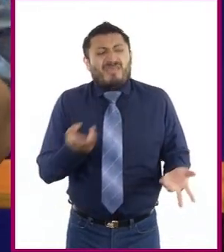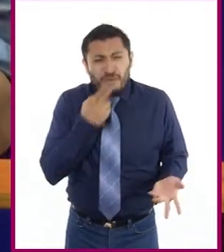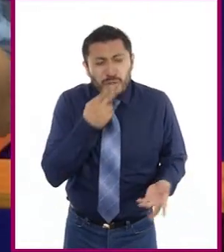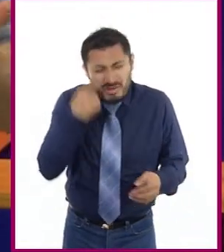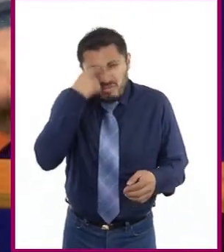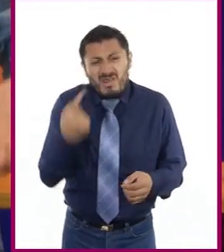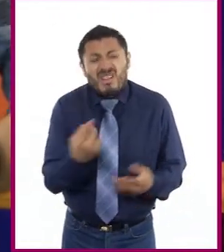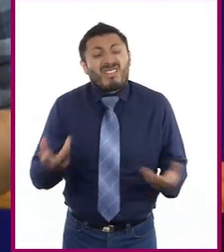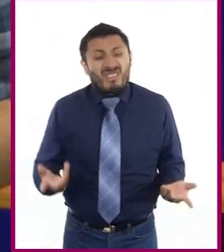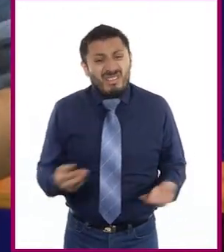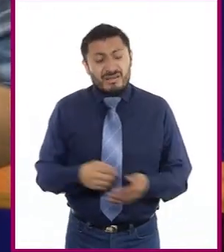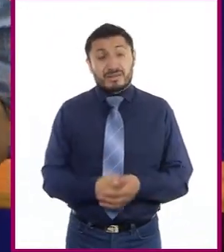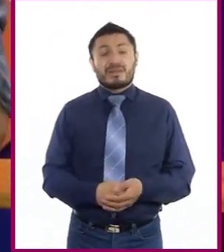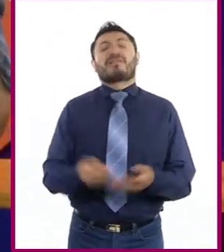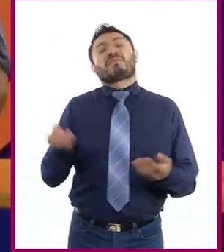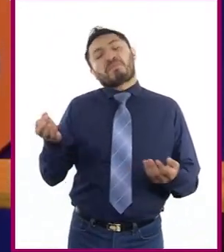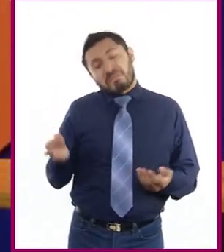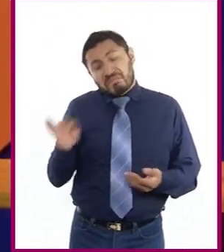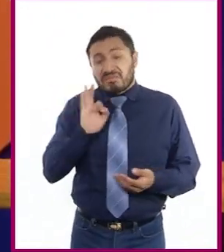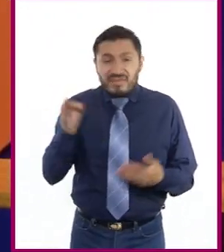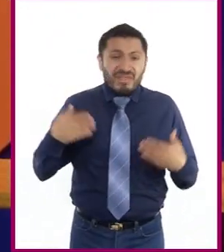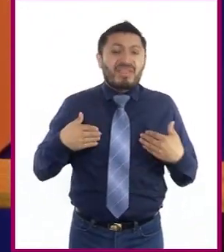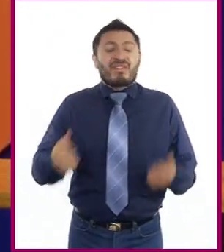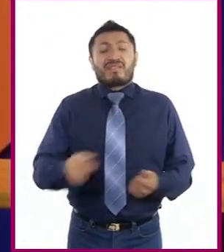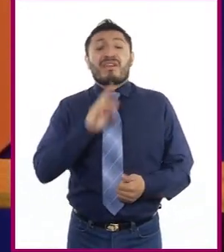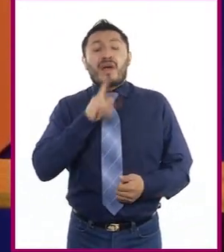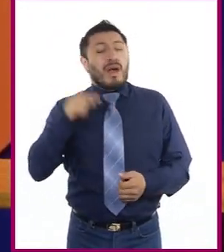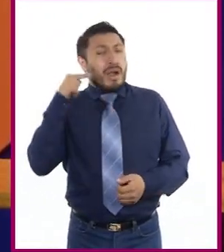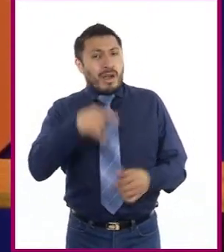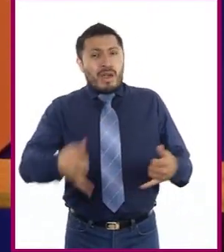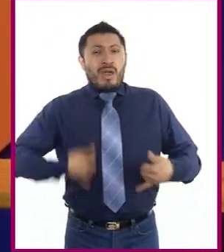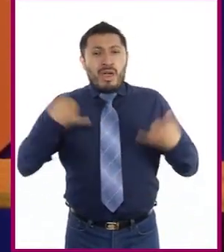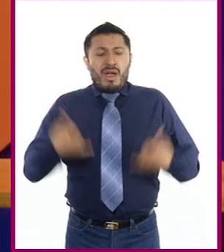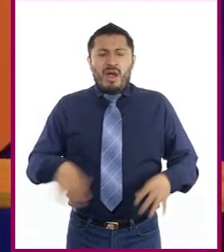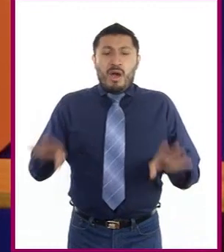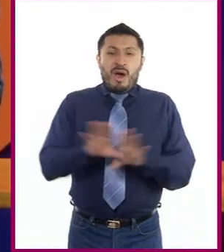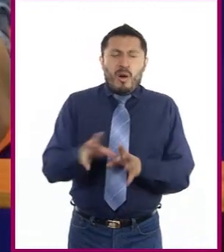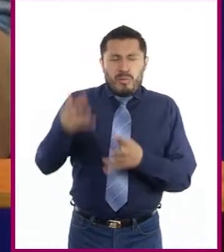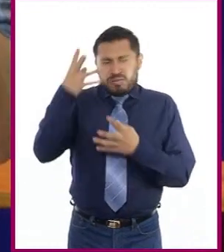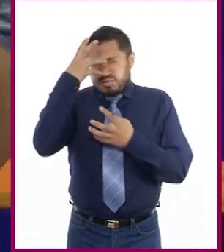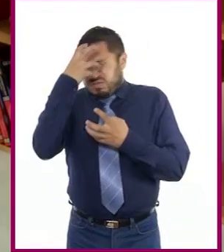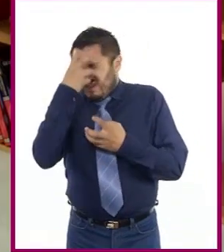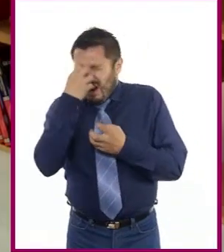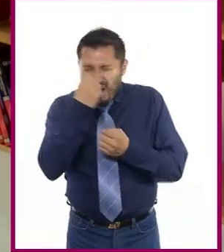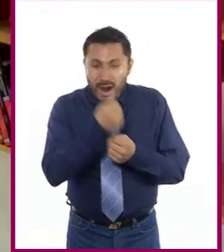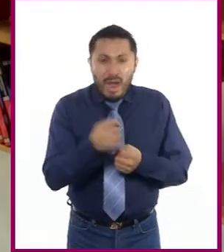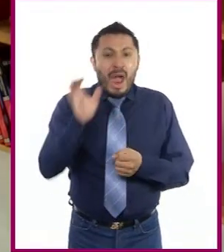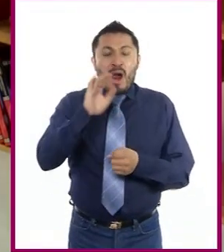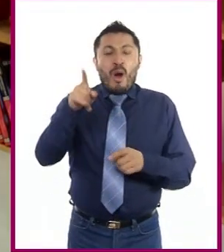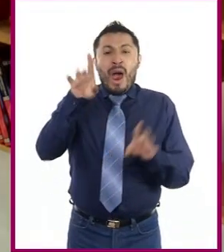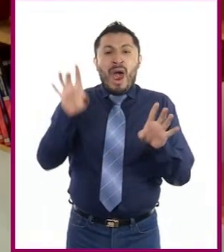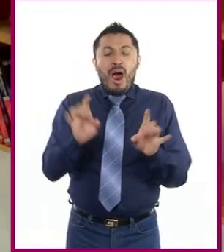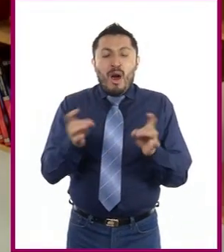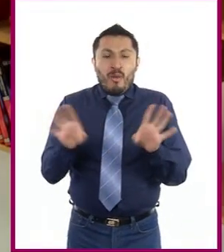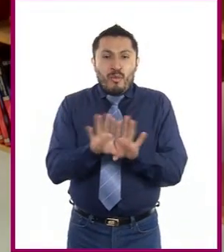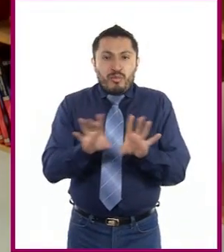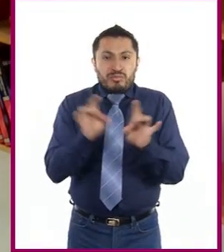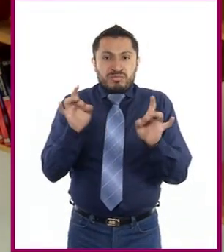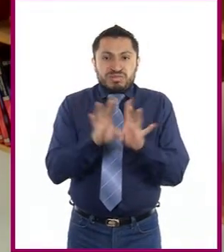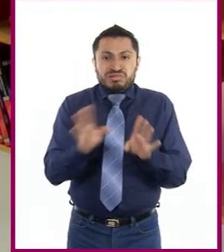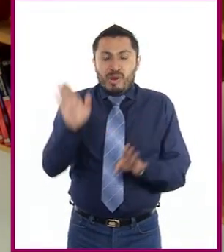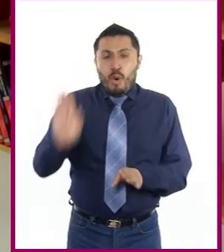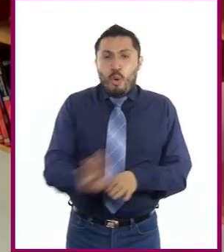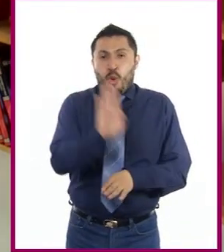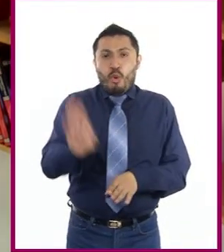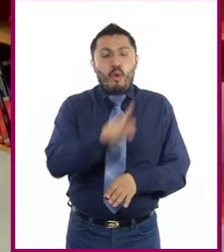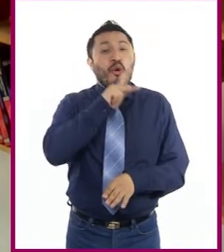Bueno, para entender mejor a ese joven atormentado. Cuando se le aparece el fantasma de su papá y le